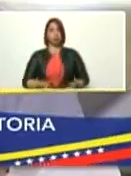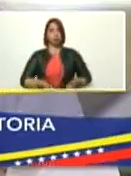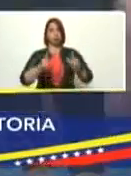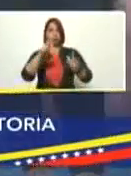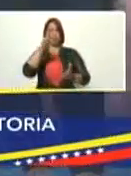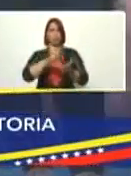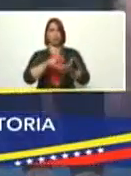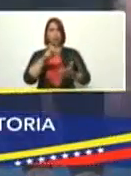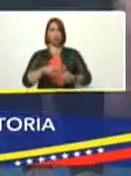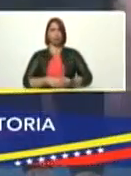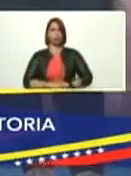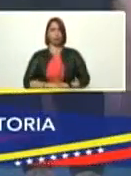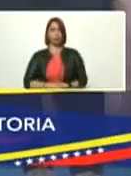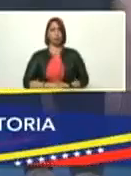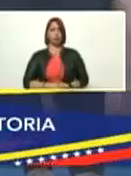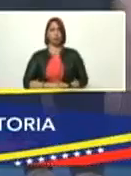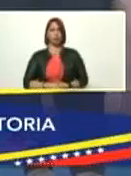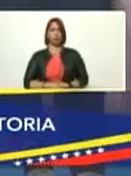¡Cúmplase!